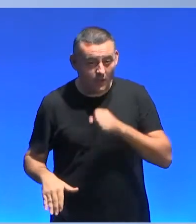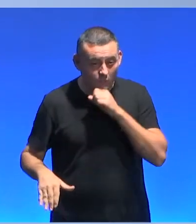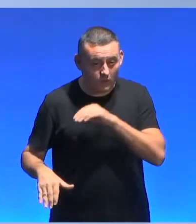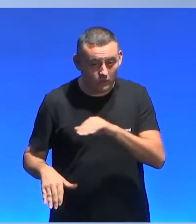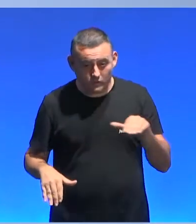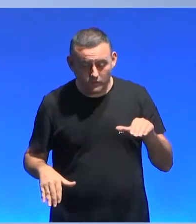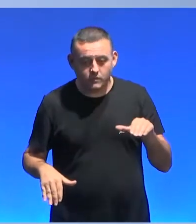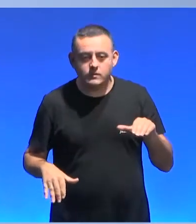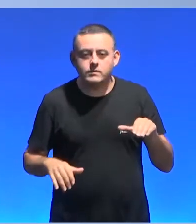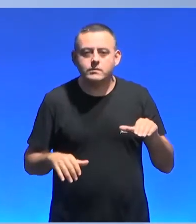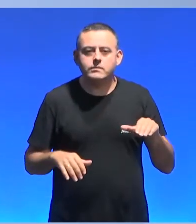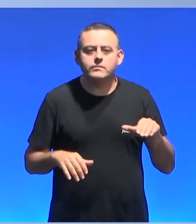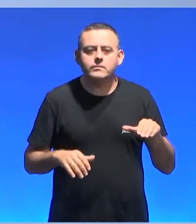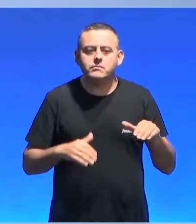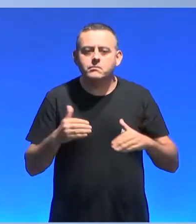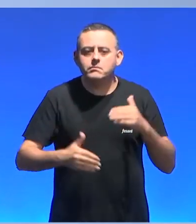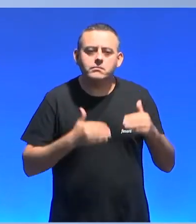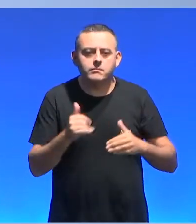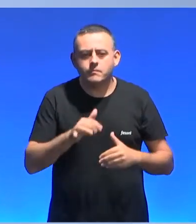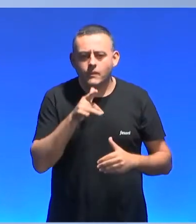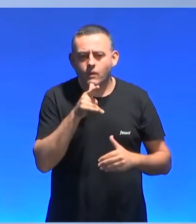vida más por promedio.